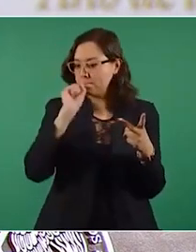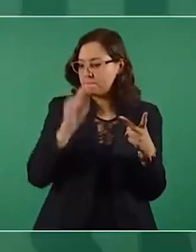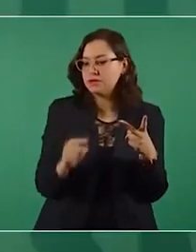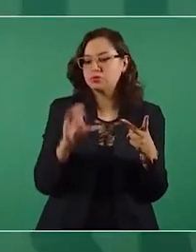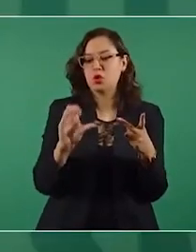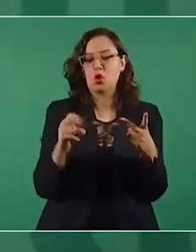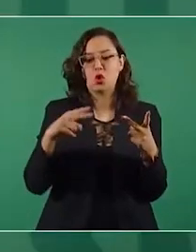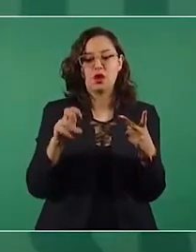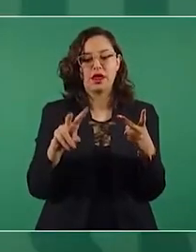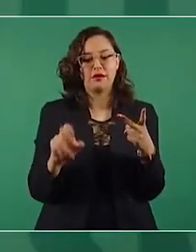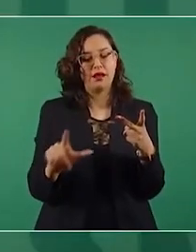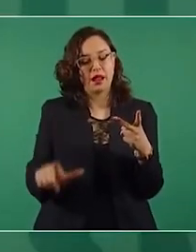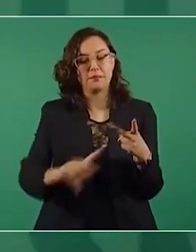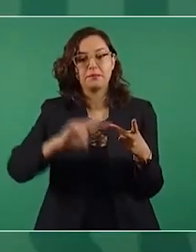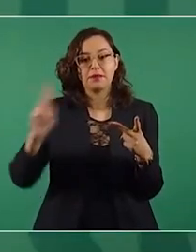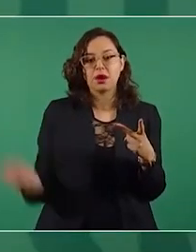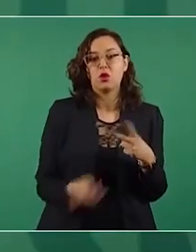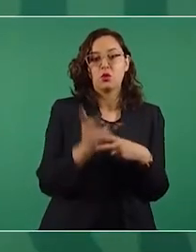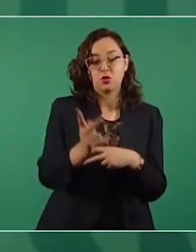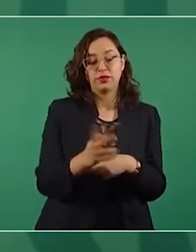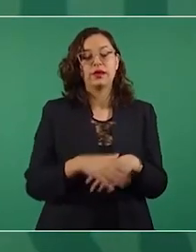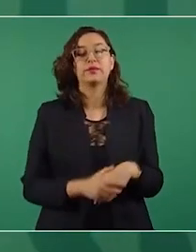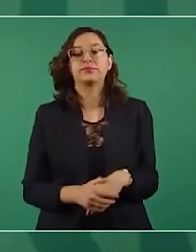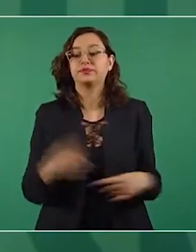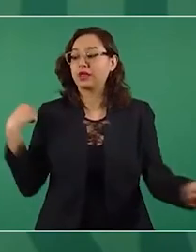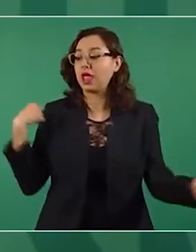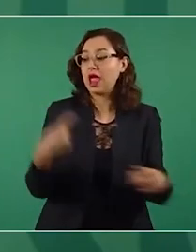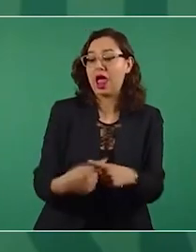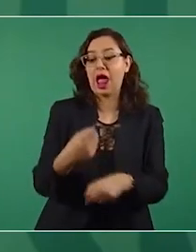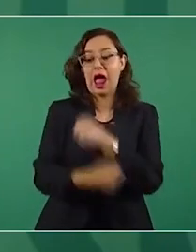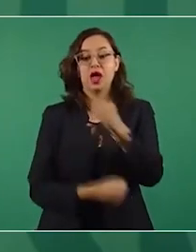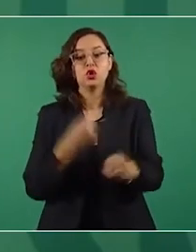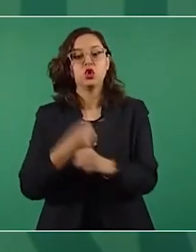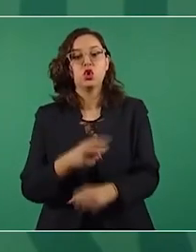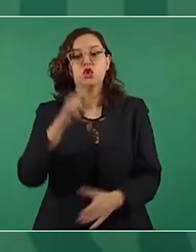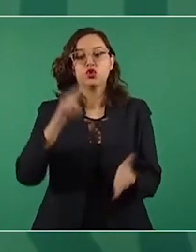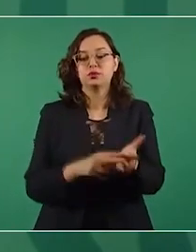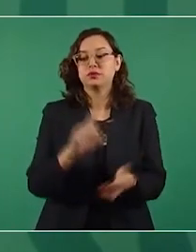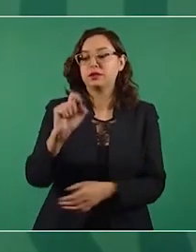más relevante. Durante 2020, en plena pandemia,